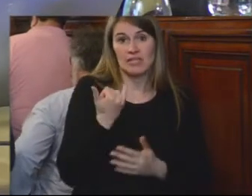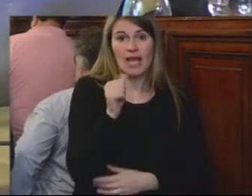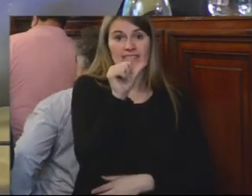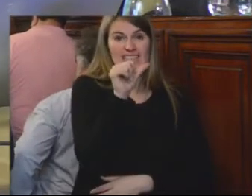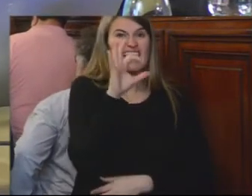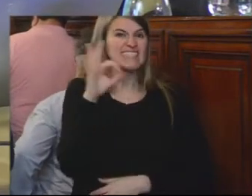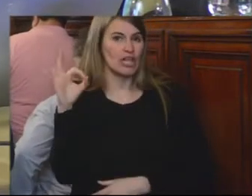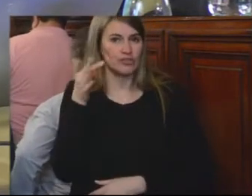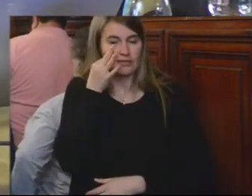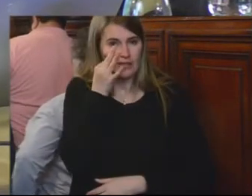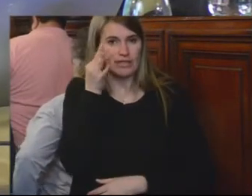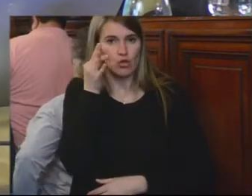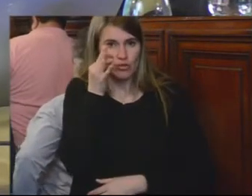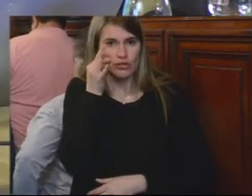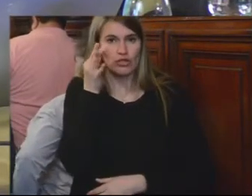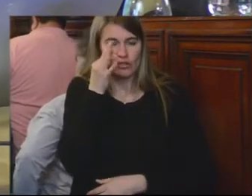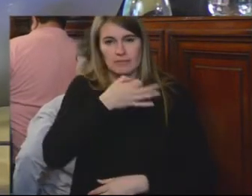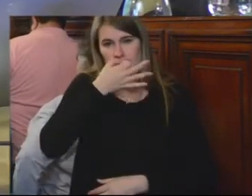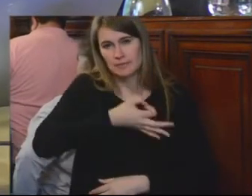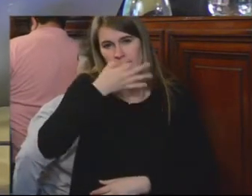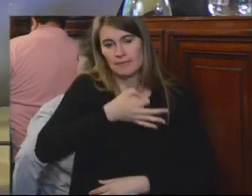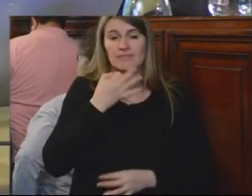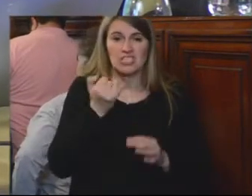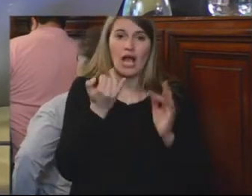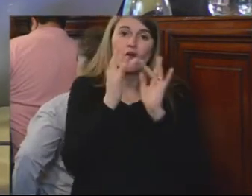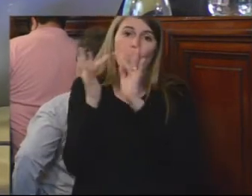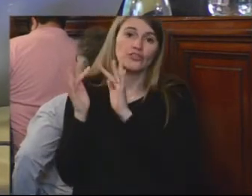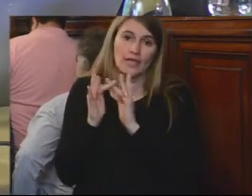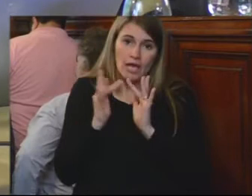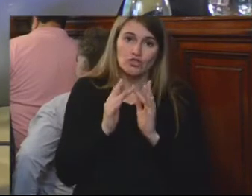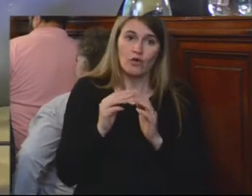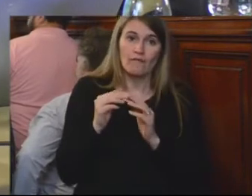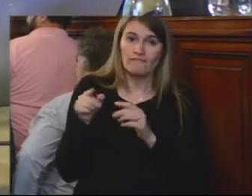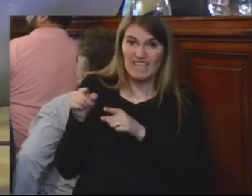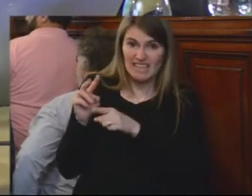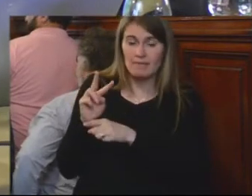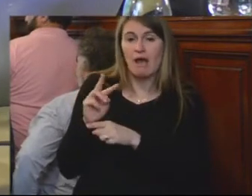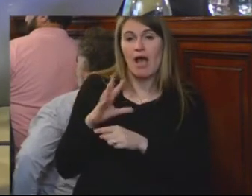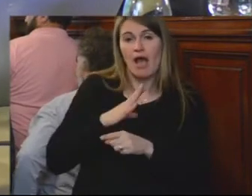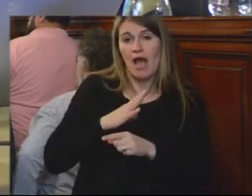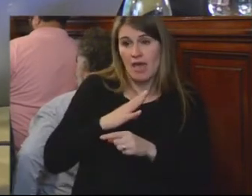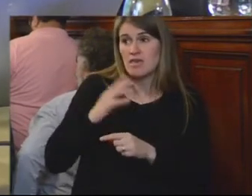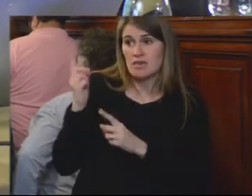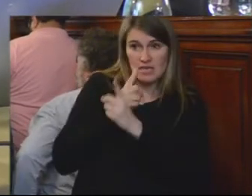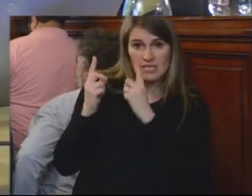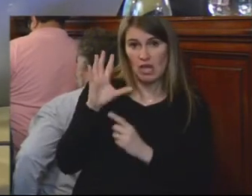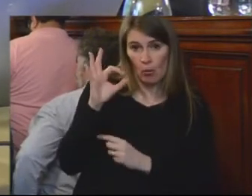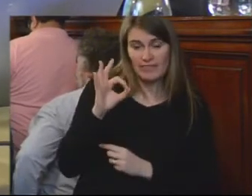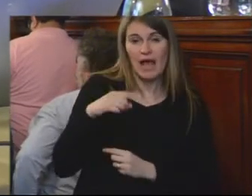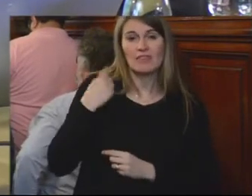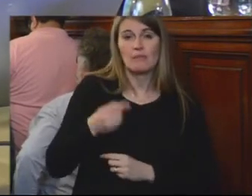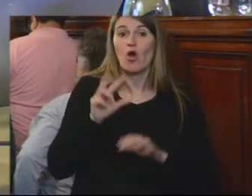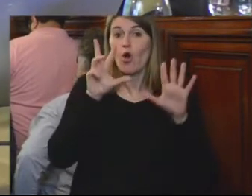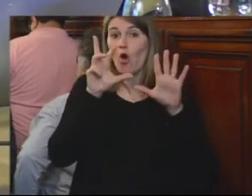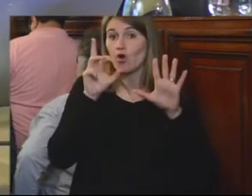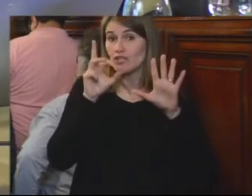testigos contactos con víctimas de apropiaciones de 2015 se realizaron 50 2016 y se dieron 80 y en la